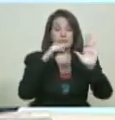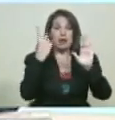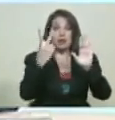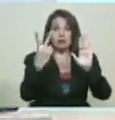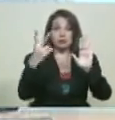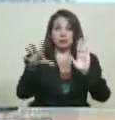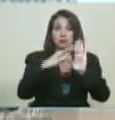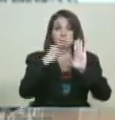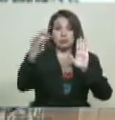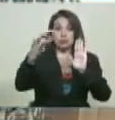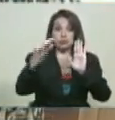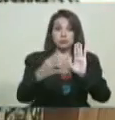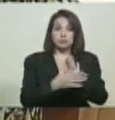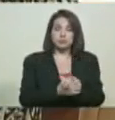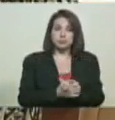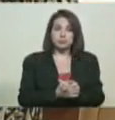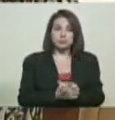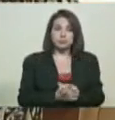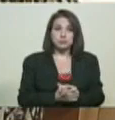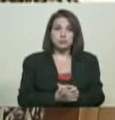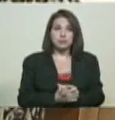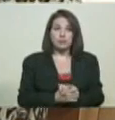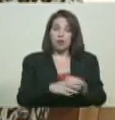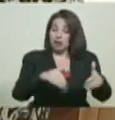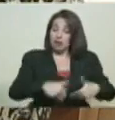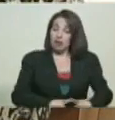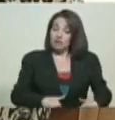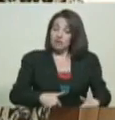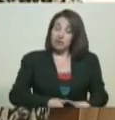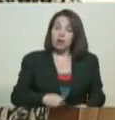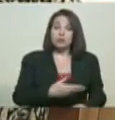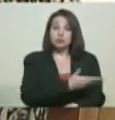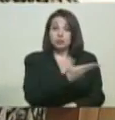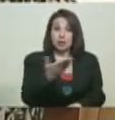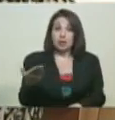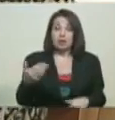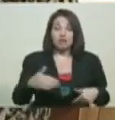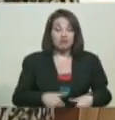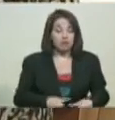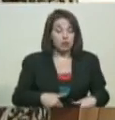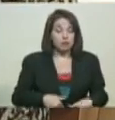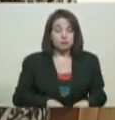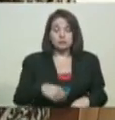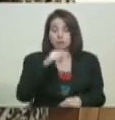de las 6 líneas en la línea 2